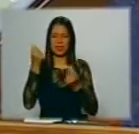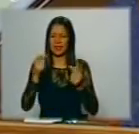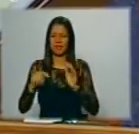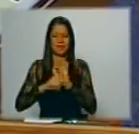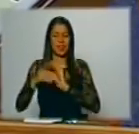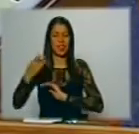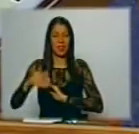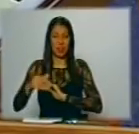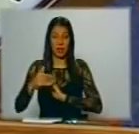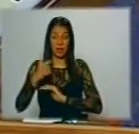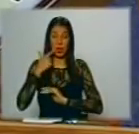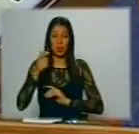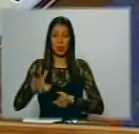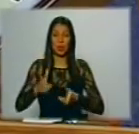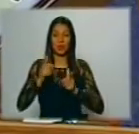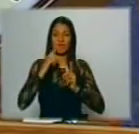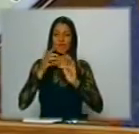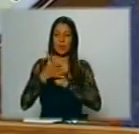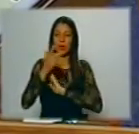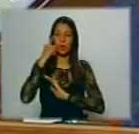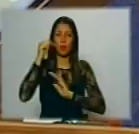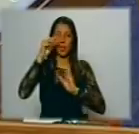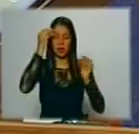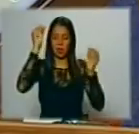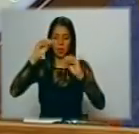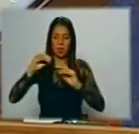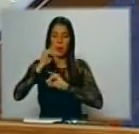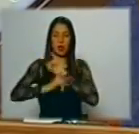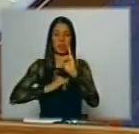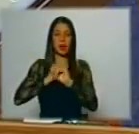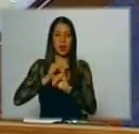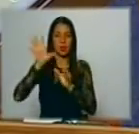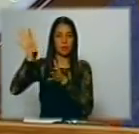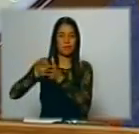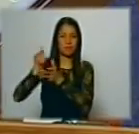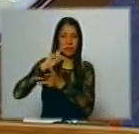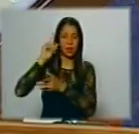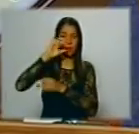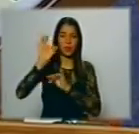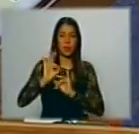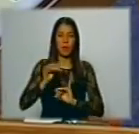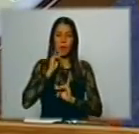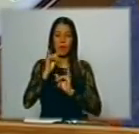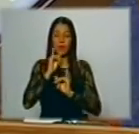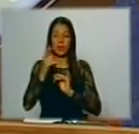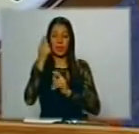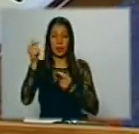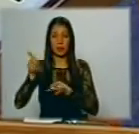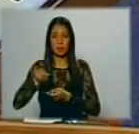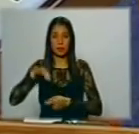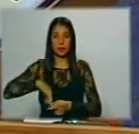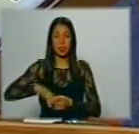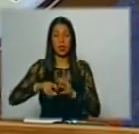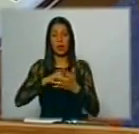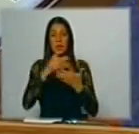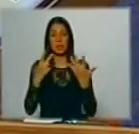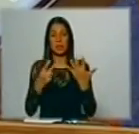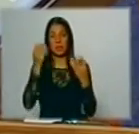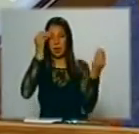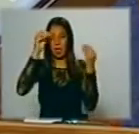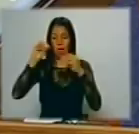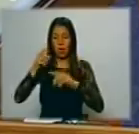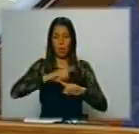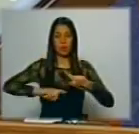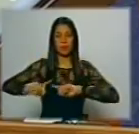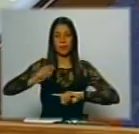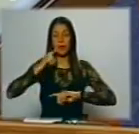tal efecto, se adoptarán como referencia las normas internacionales de información financiera y de contabilidad. 7. Coordinar y articular la acción de